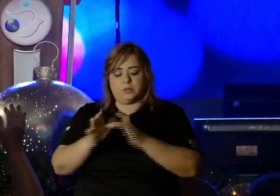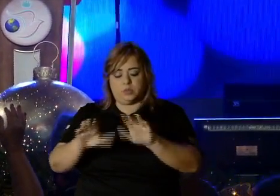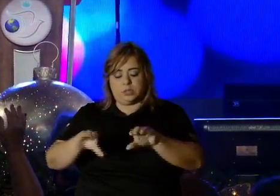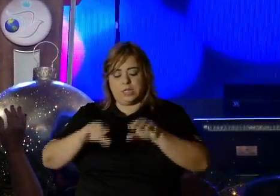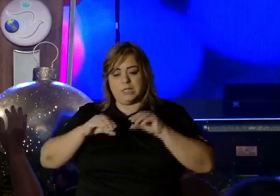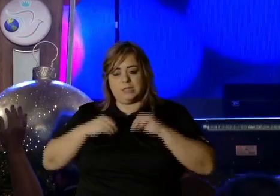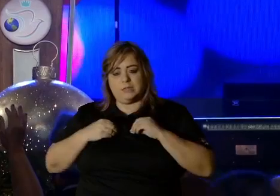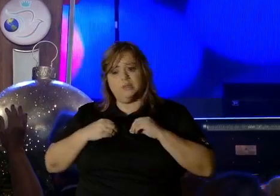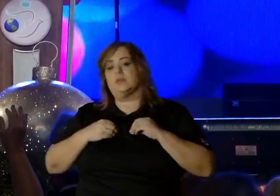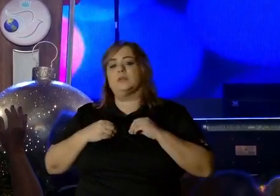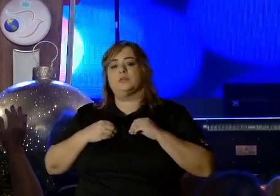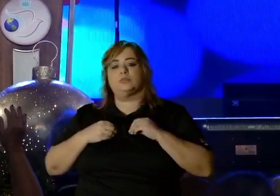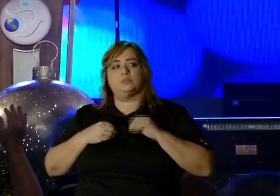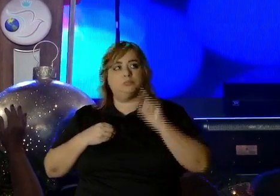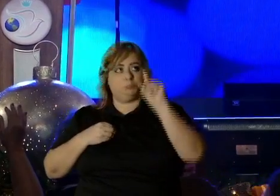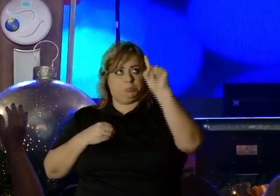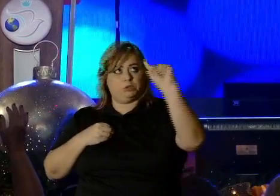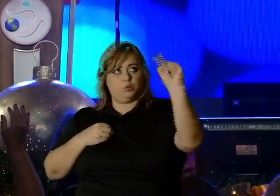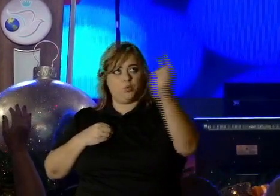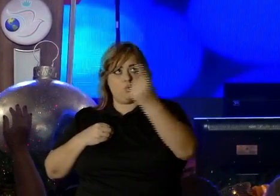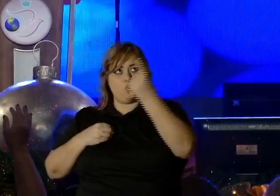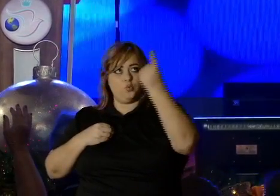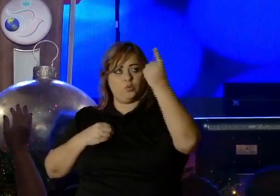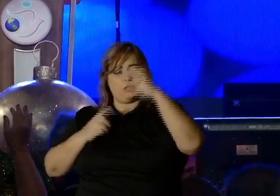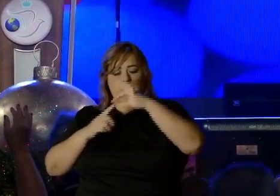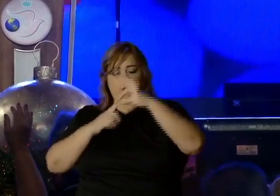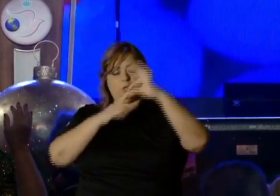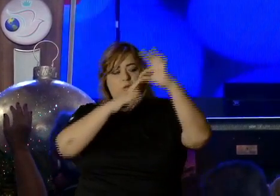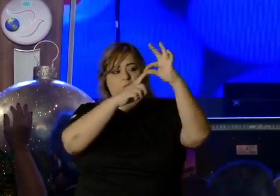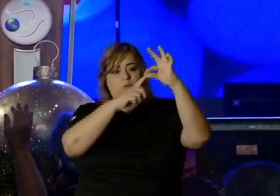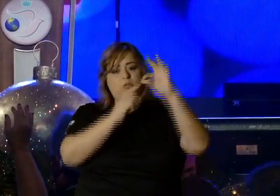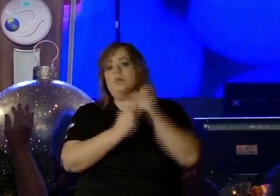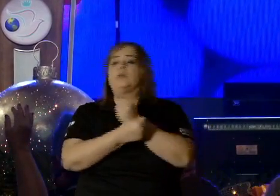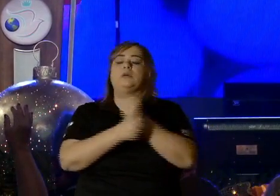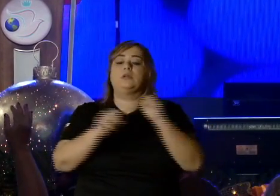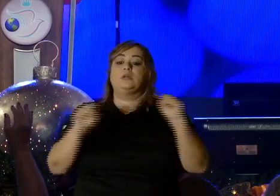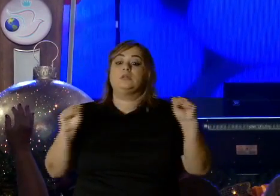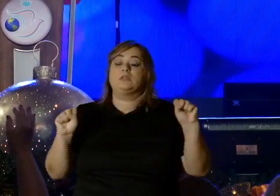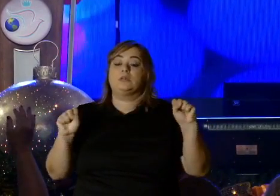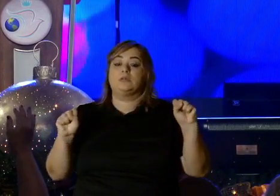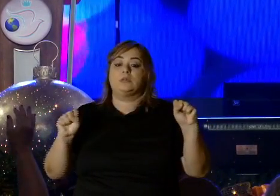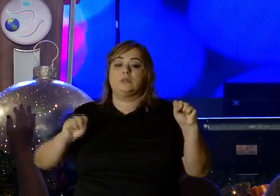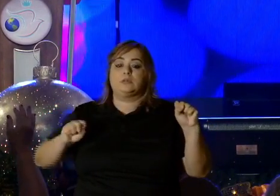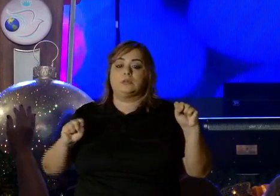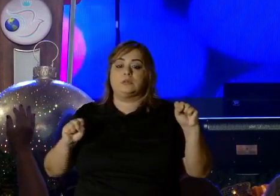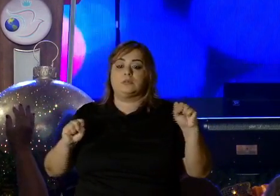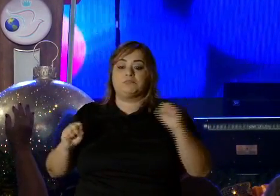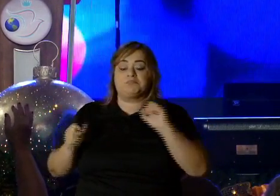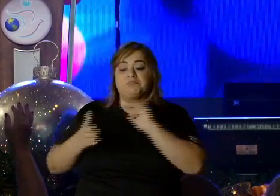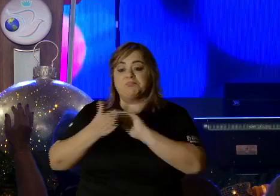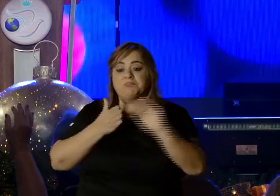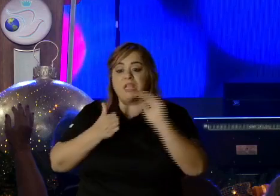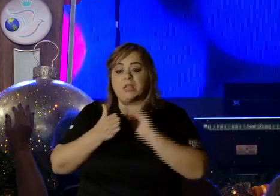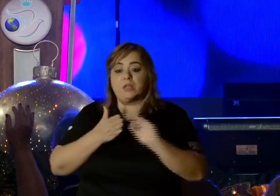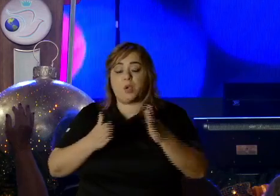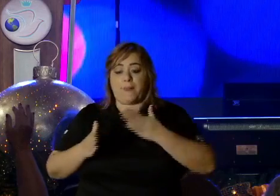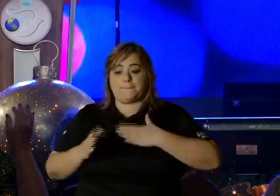acepto como mi único y exclusivo Salvador. Perdona mis